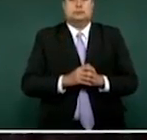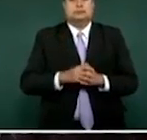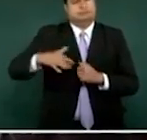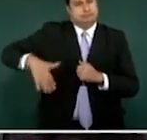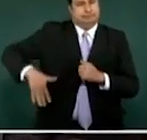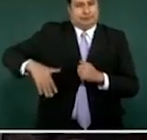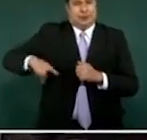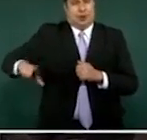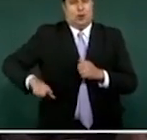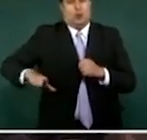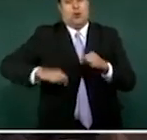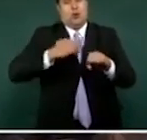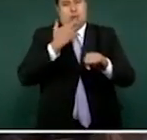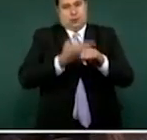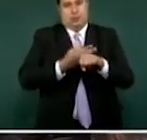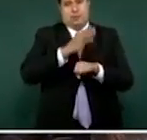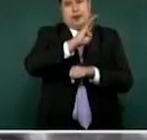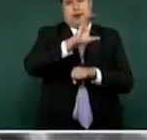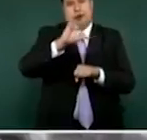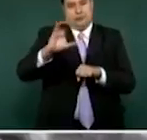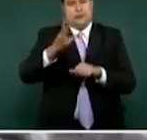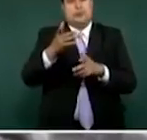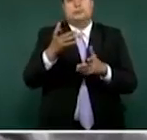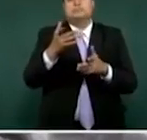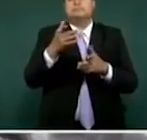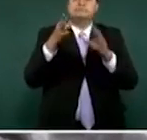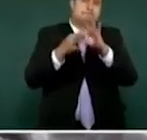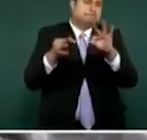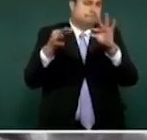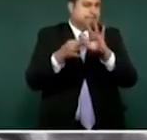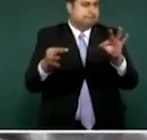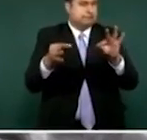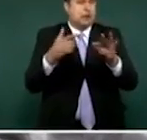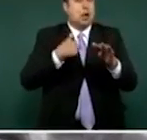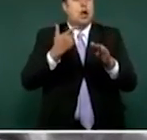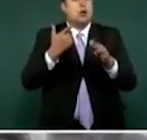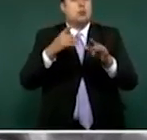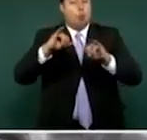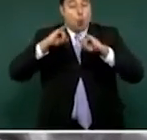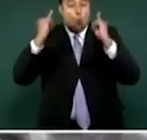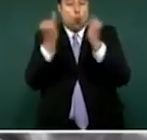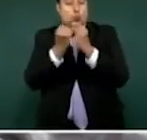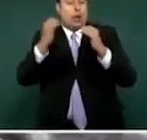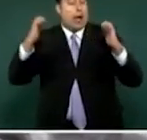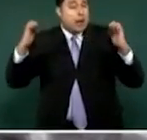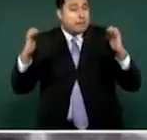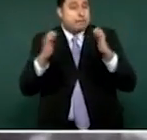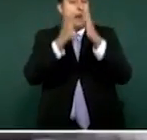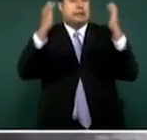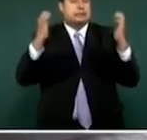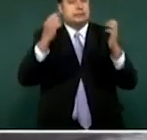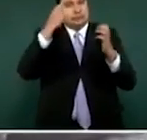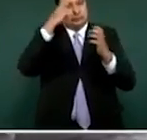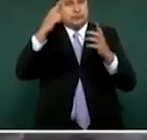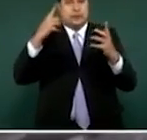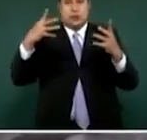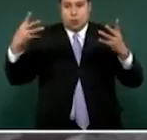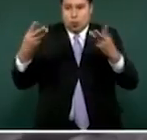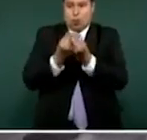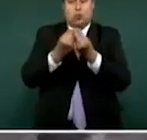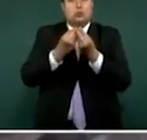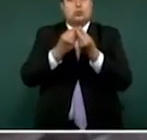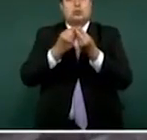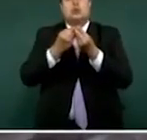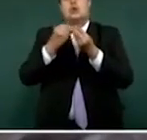el gobernador de Baja California le planteaba la posibilidad de una reunión de emergencia, decía él, para trabajar federación y